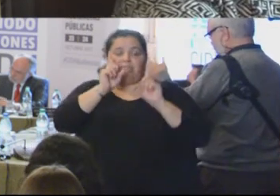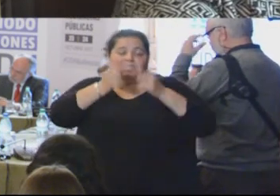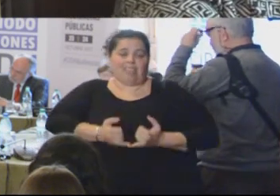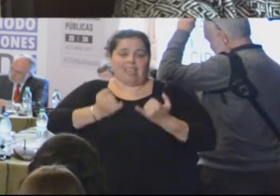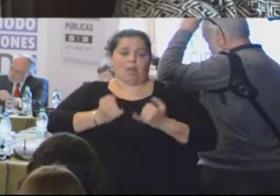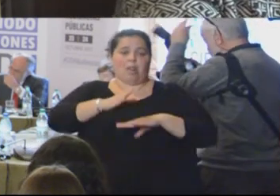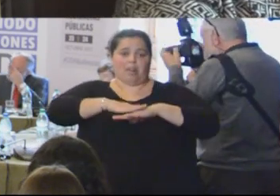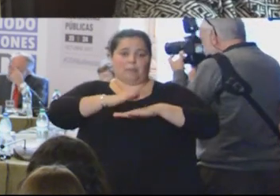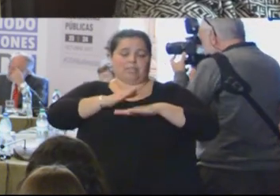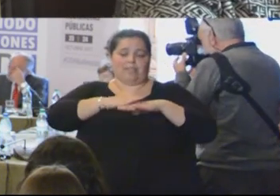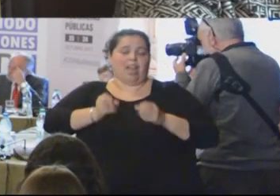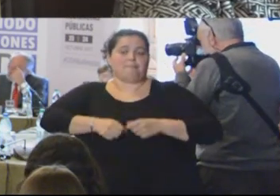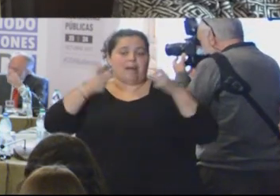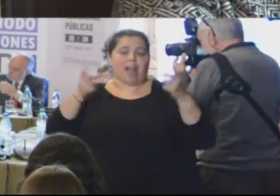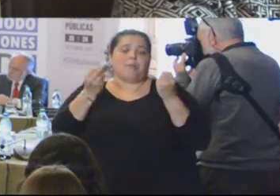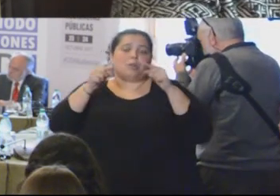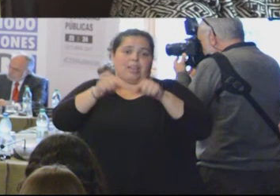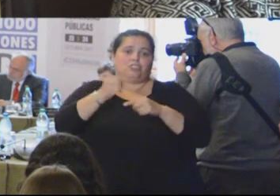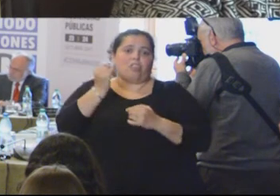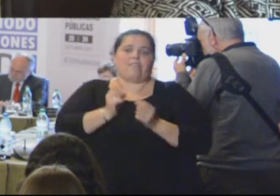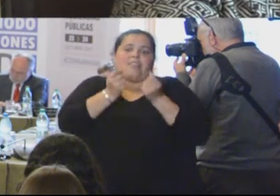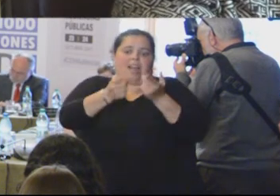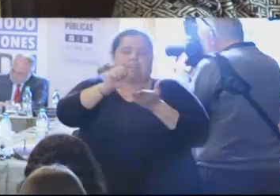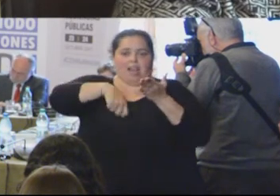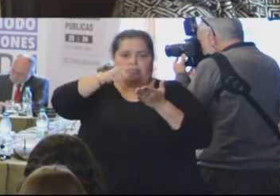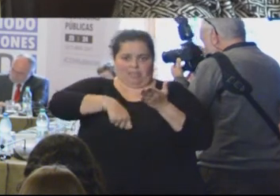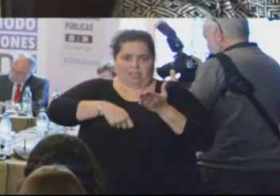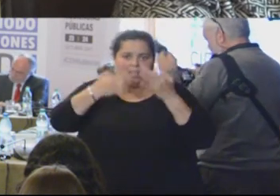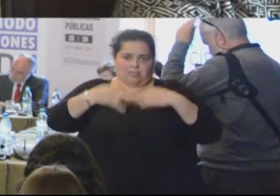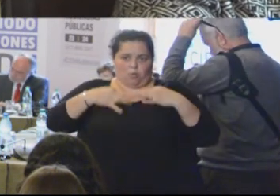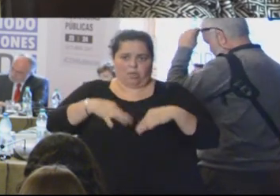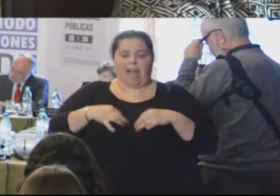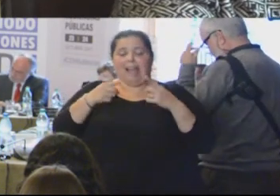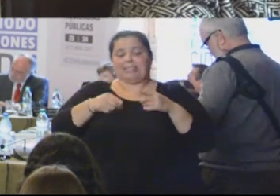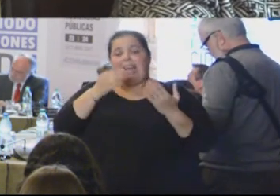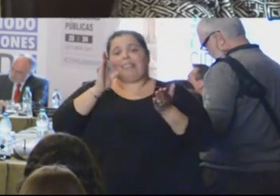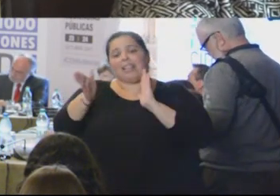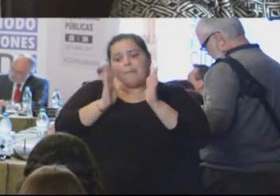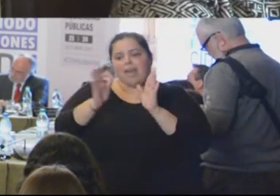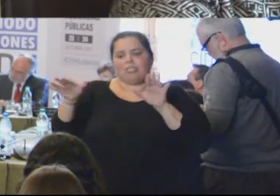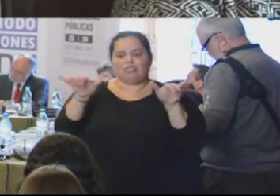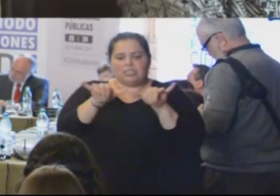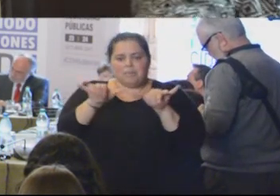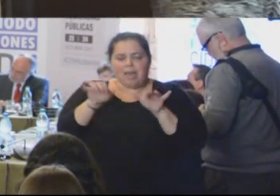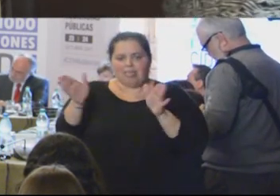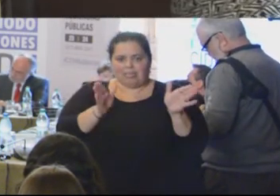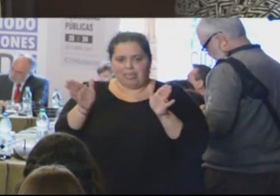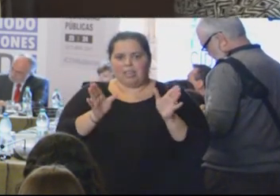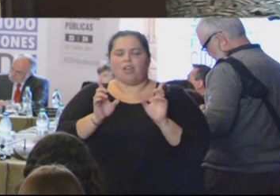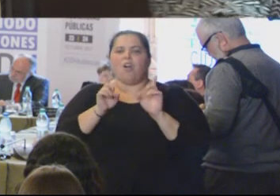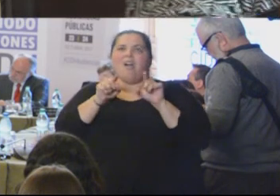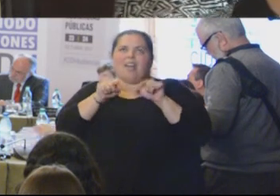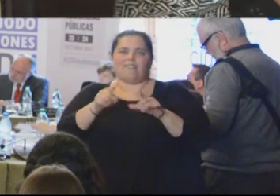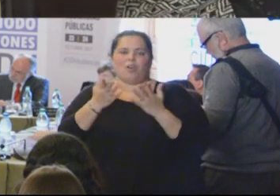mayor por su condición de grandes segundo el tratamiento jurídico simétrico entre uno y otro actuar armado se ha convertido en la práctica